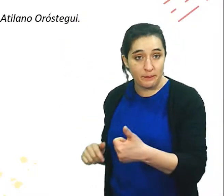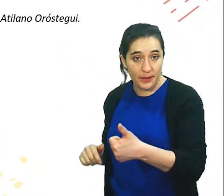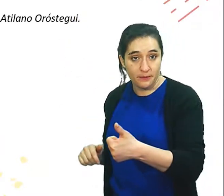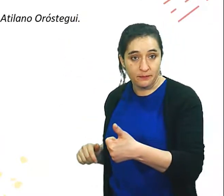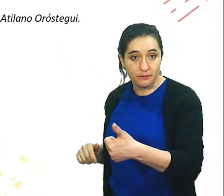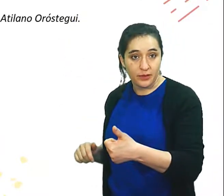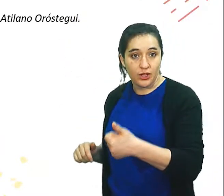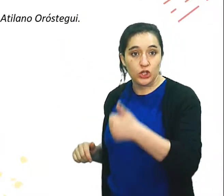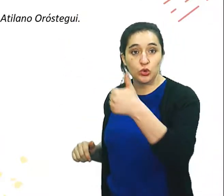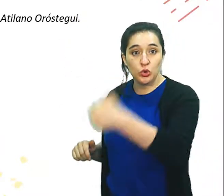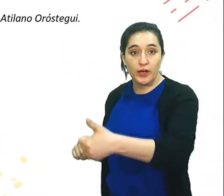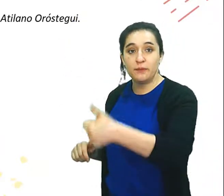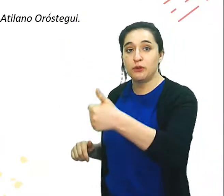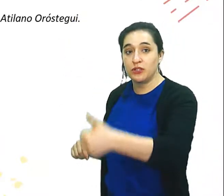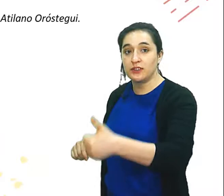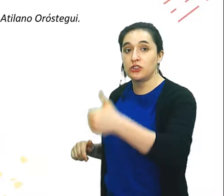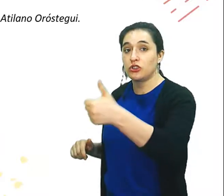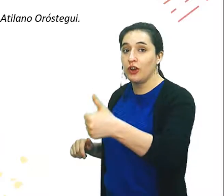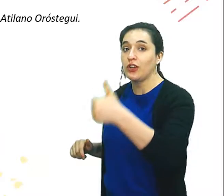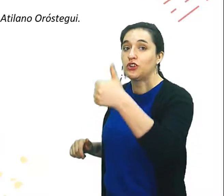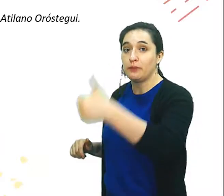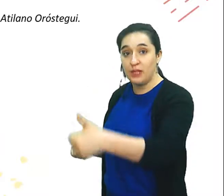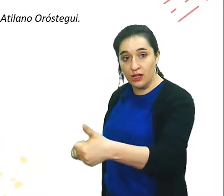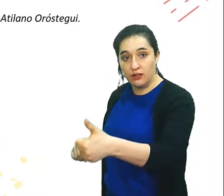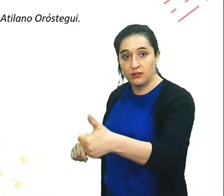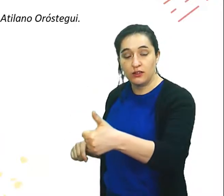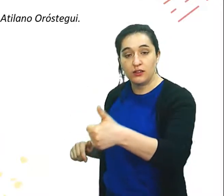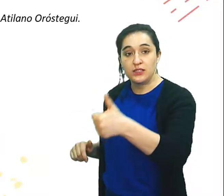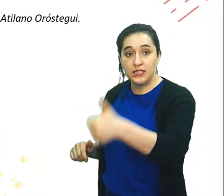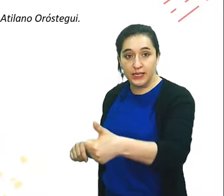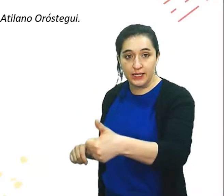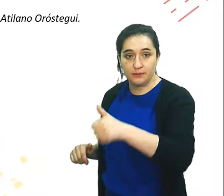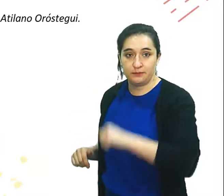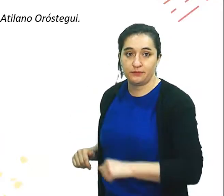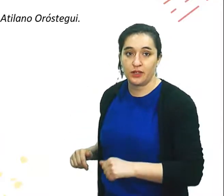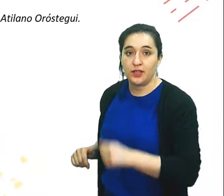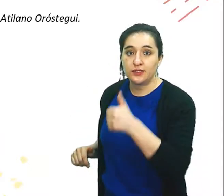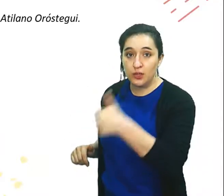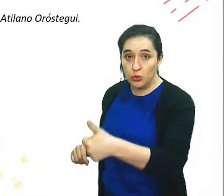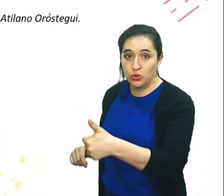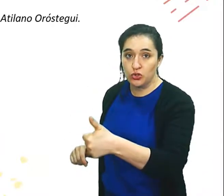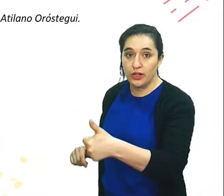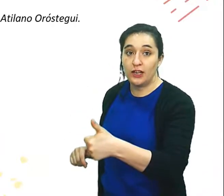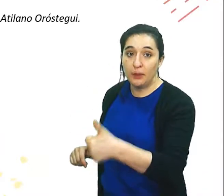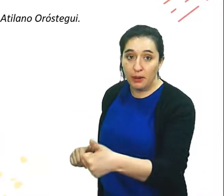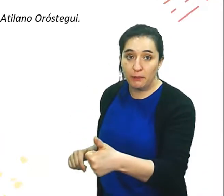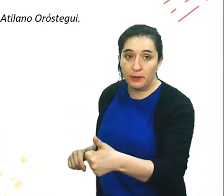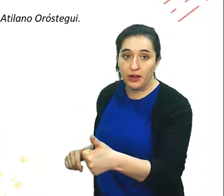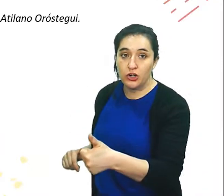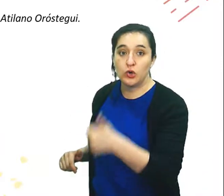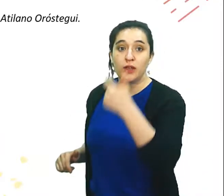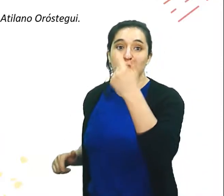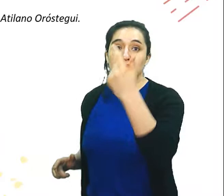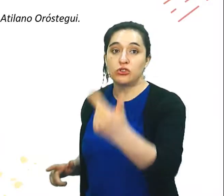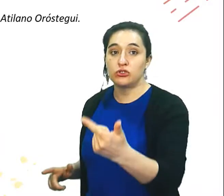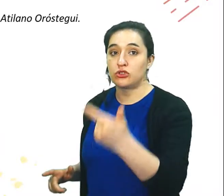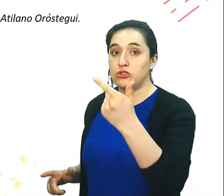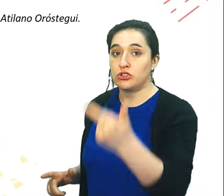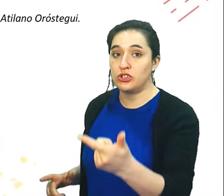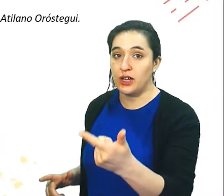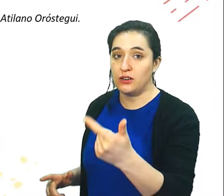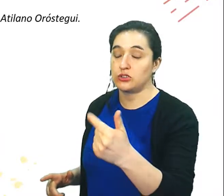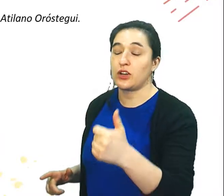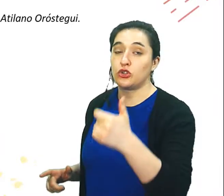La Pampa es un lugar importante en torno a la economía chilena. Segundo, en La Pampa no hay mucho